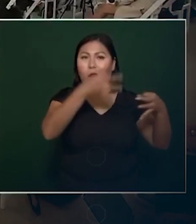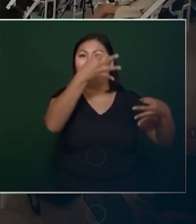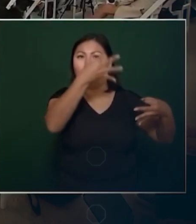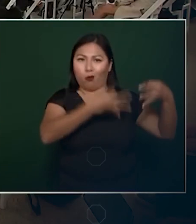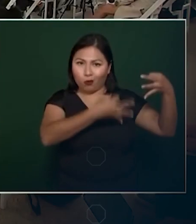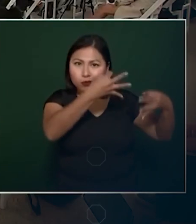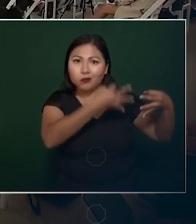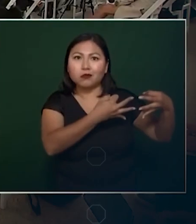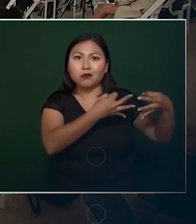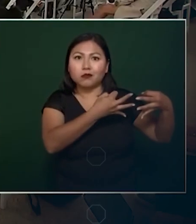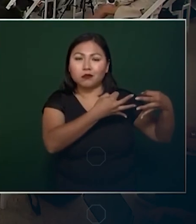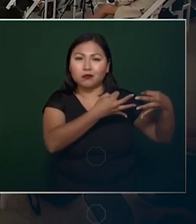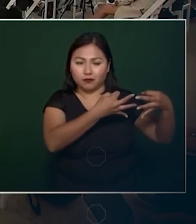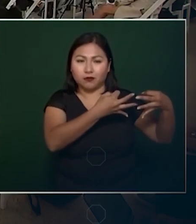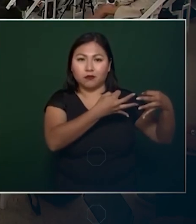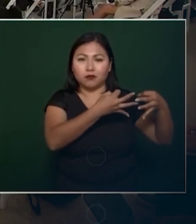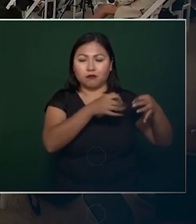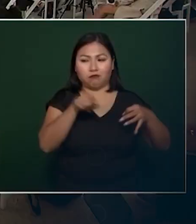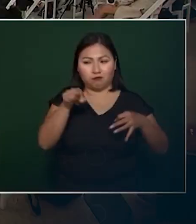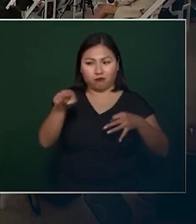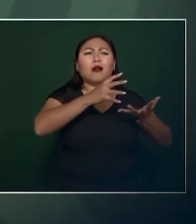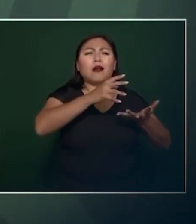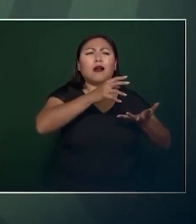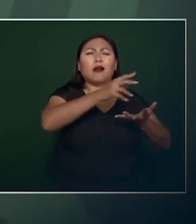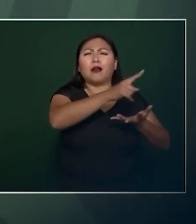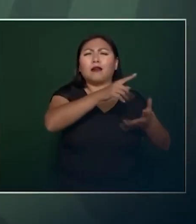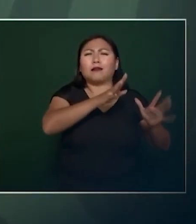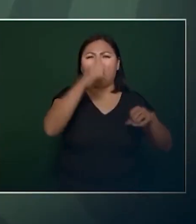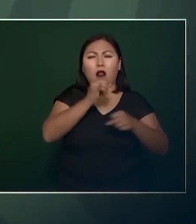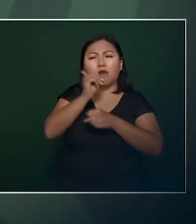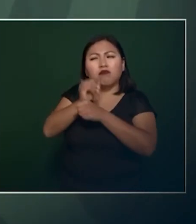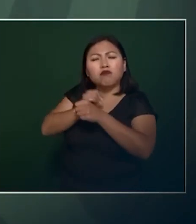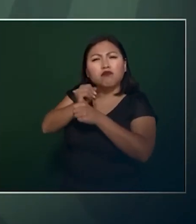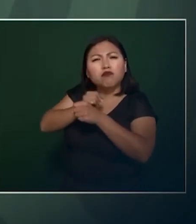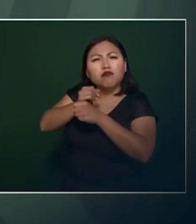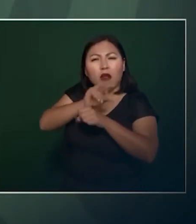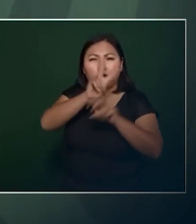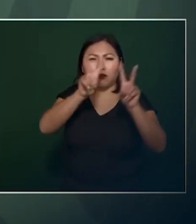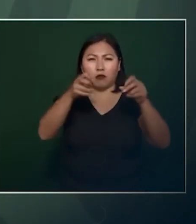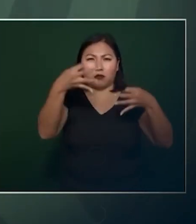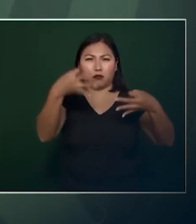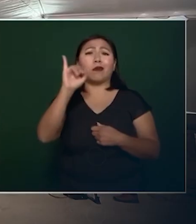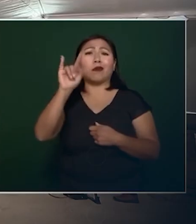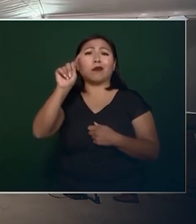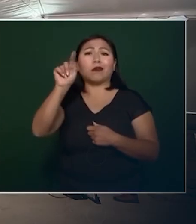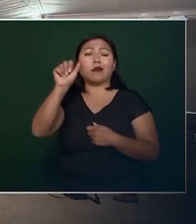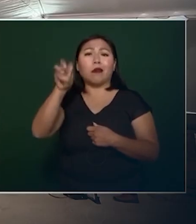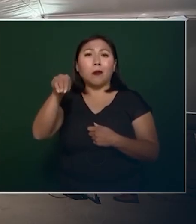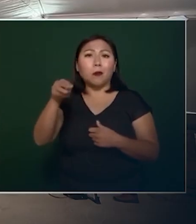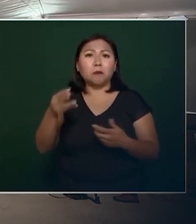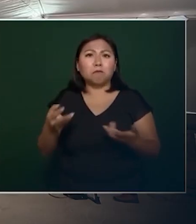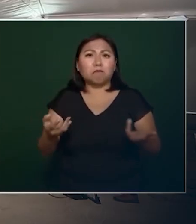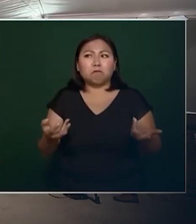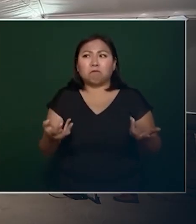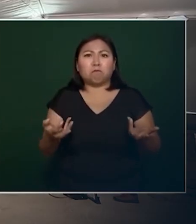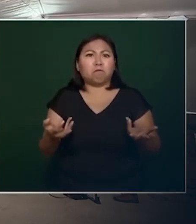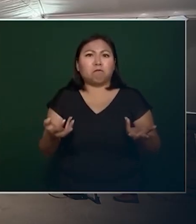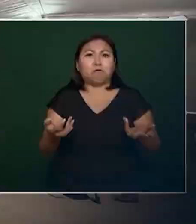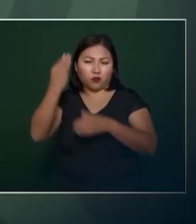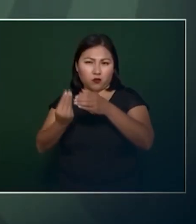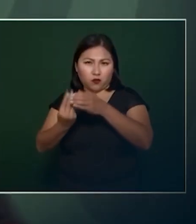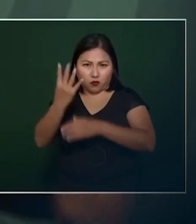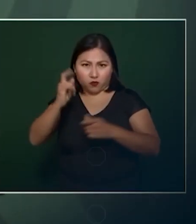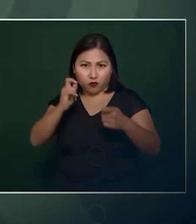el Instituto de Investigaciones Jurídicas lo manejan egresados del ITAM. Ojalá y cambie